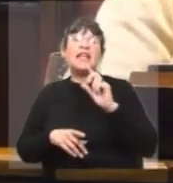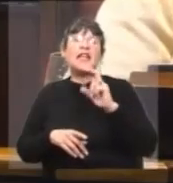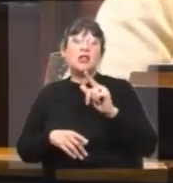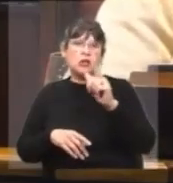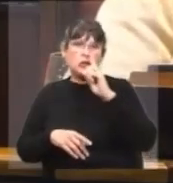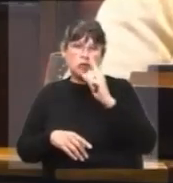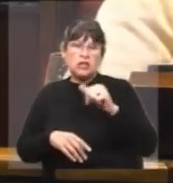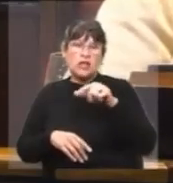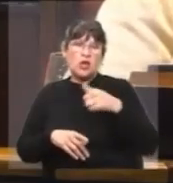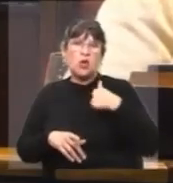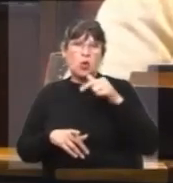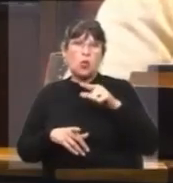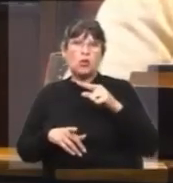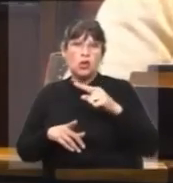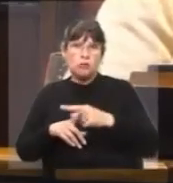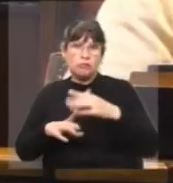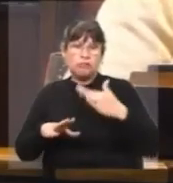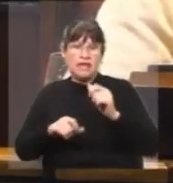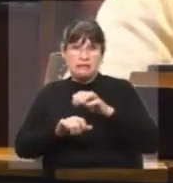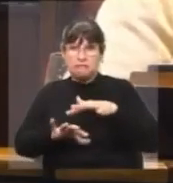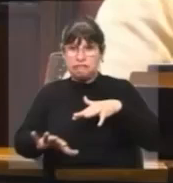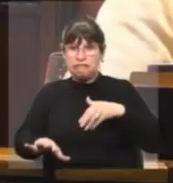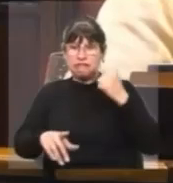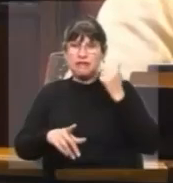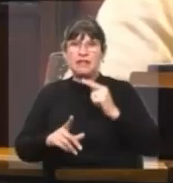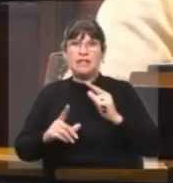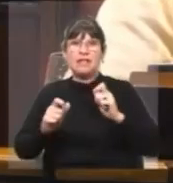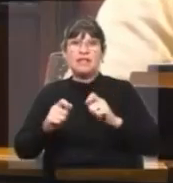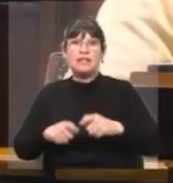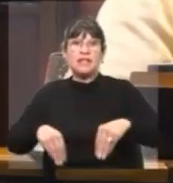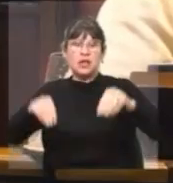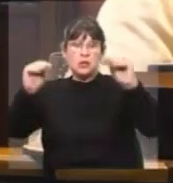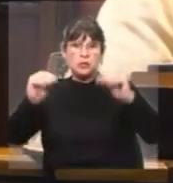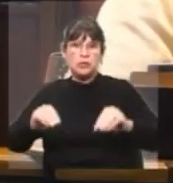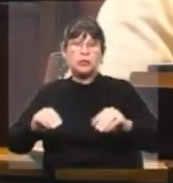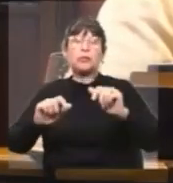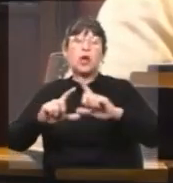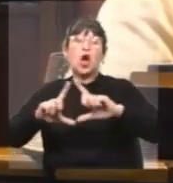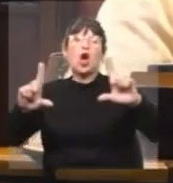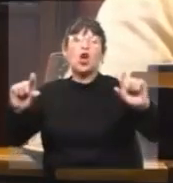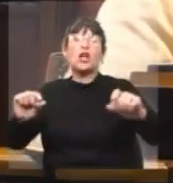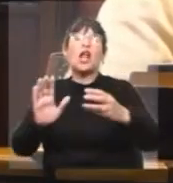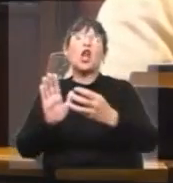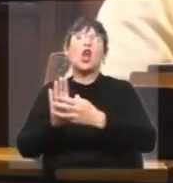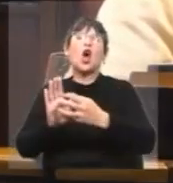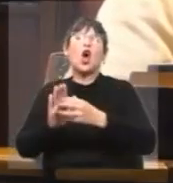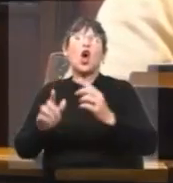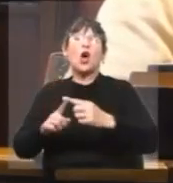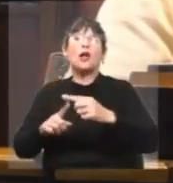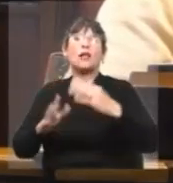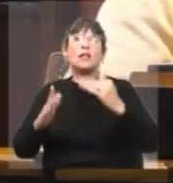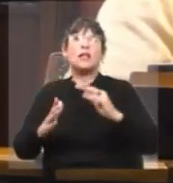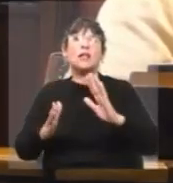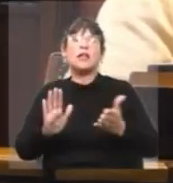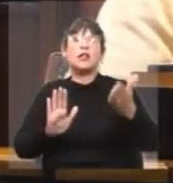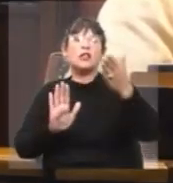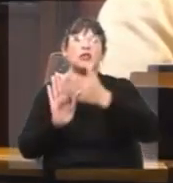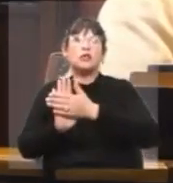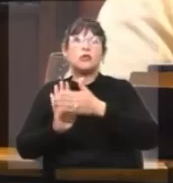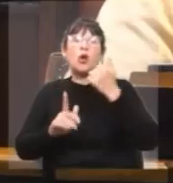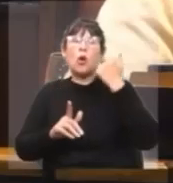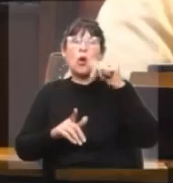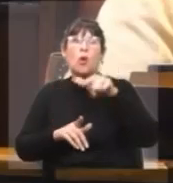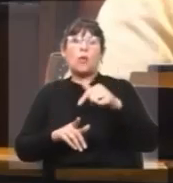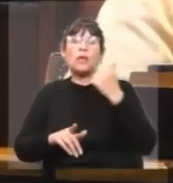los actos conmemorativos del centenario Se colocó una lona con el logo del evento sobre el cartel que contenía la imagen de